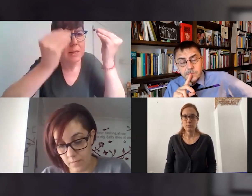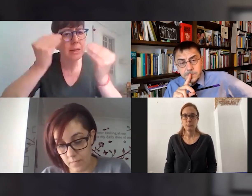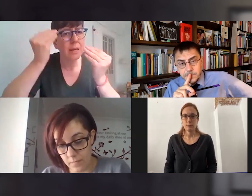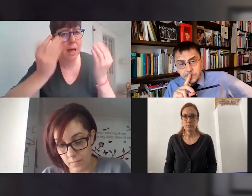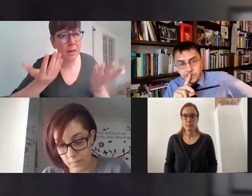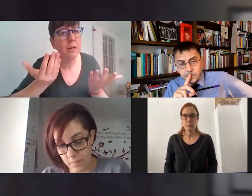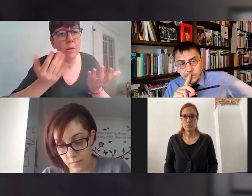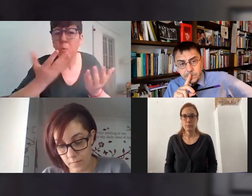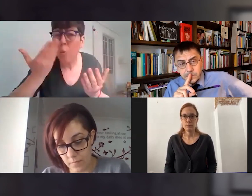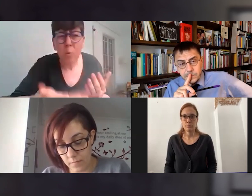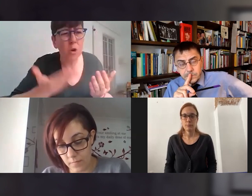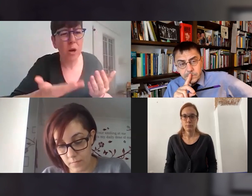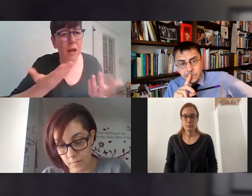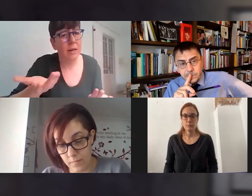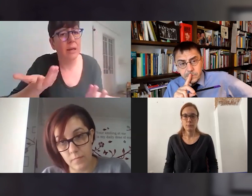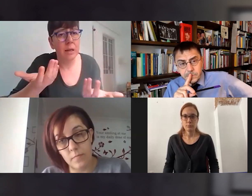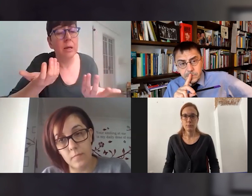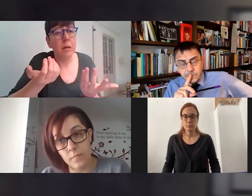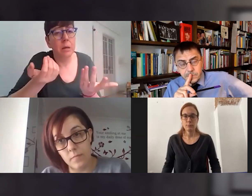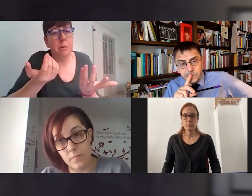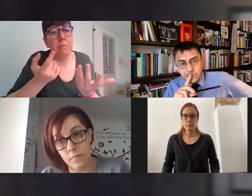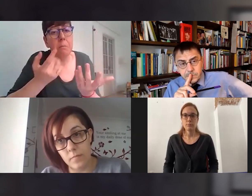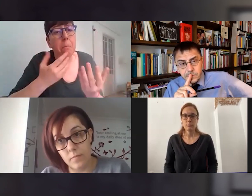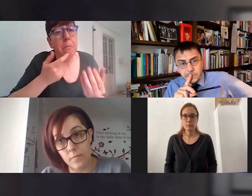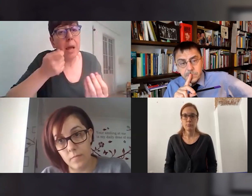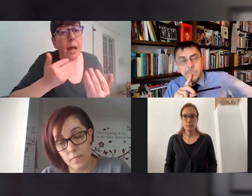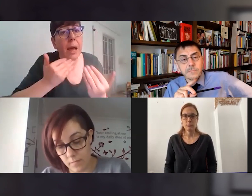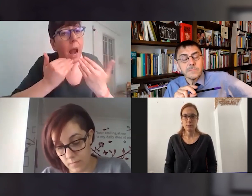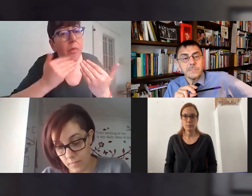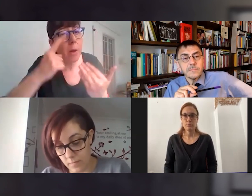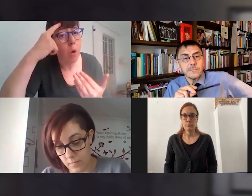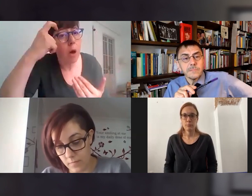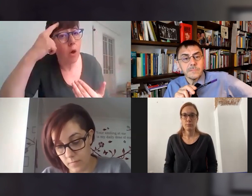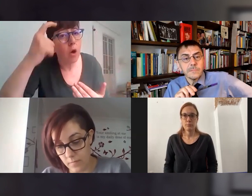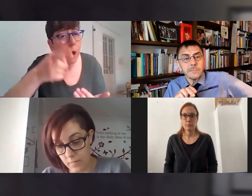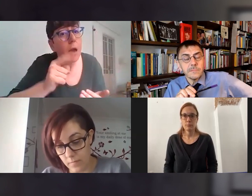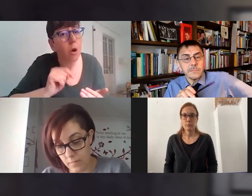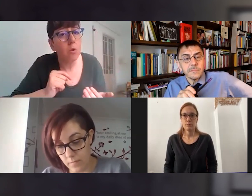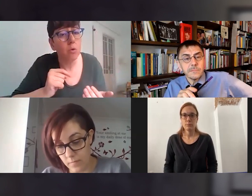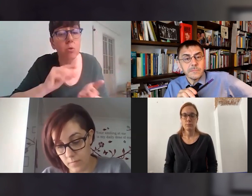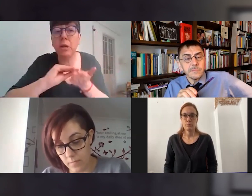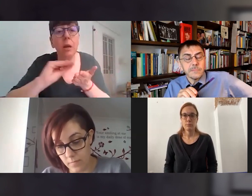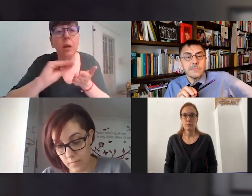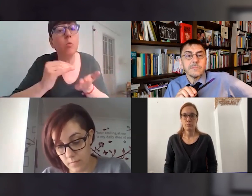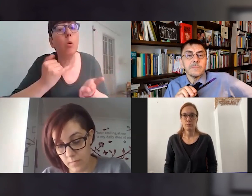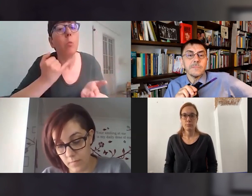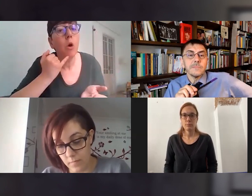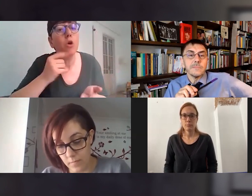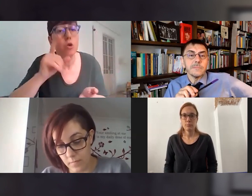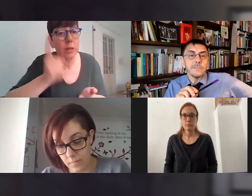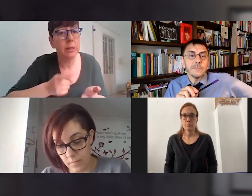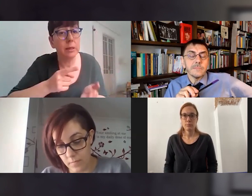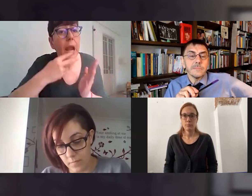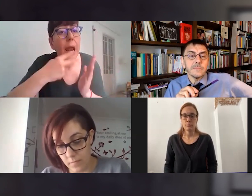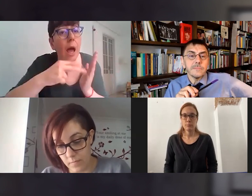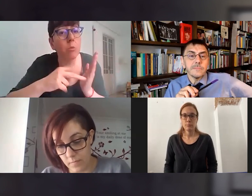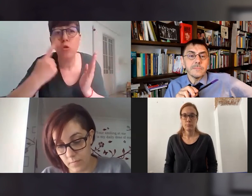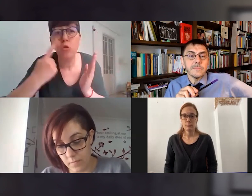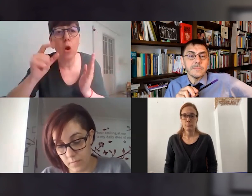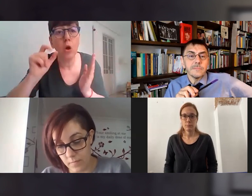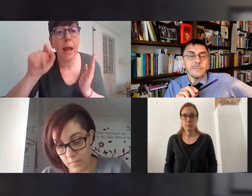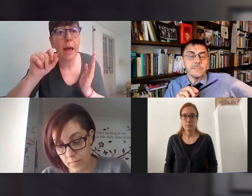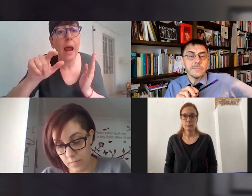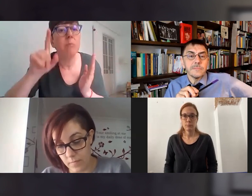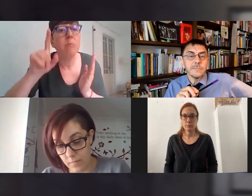para formarnos, para parar, a reflexionar, a pensar y para escribir. Sí que es cierto